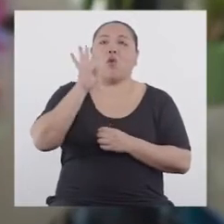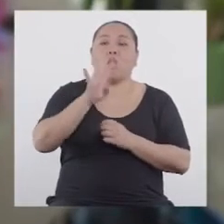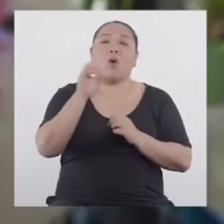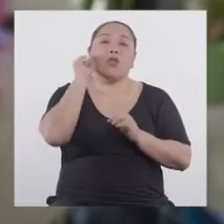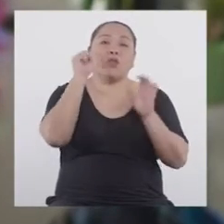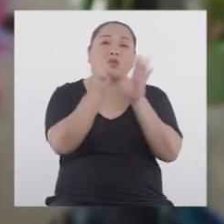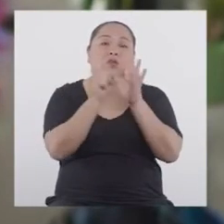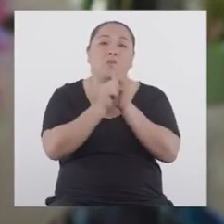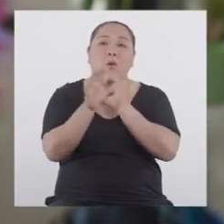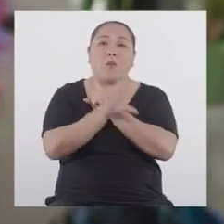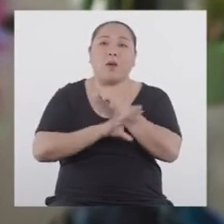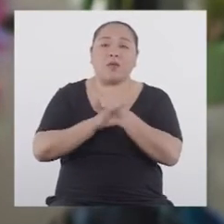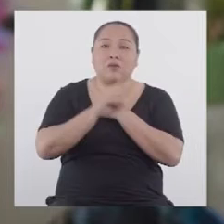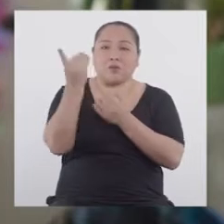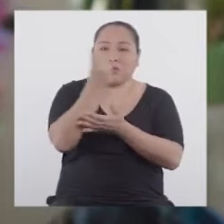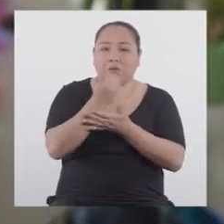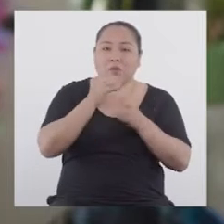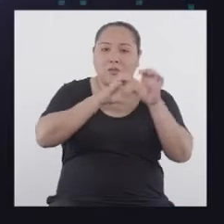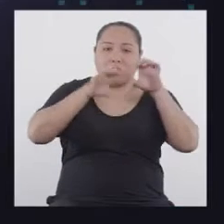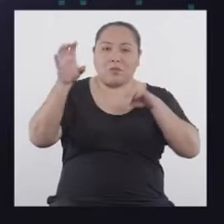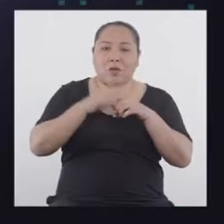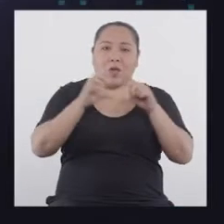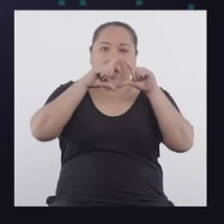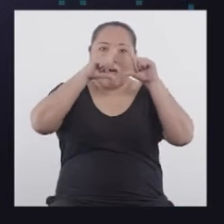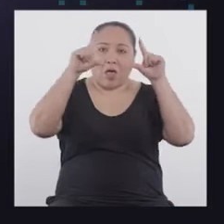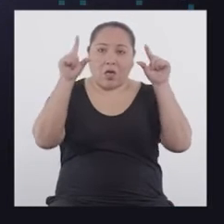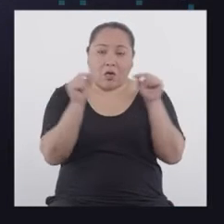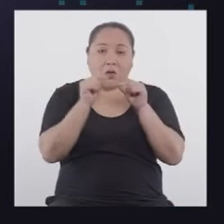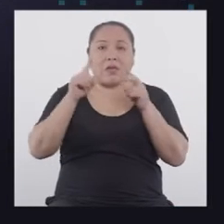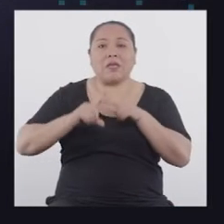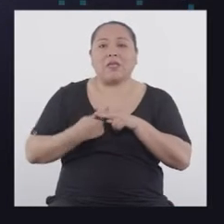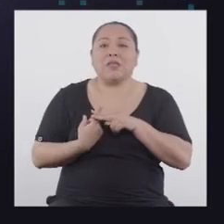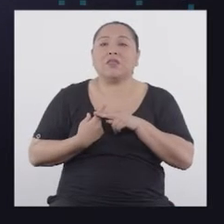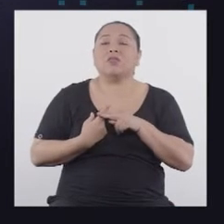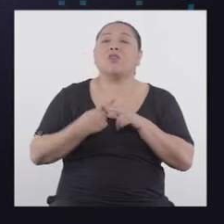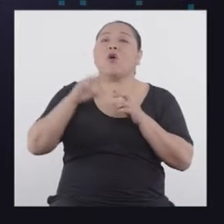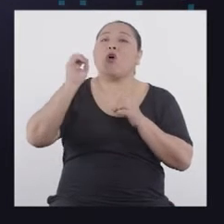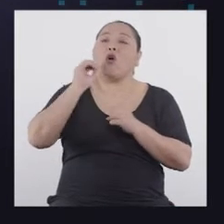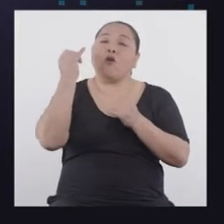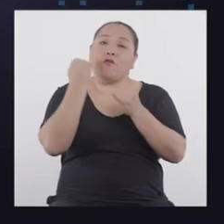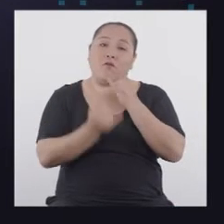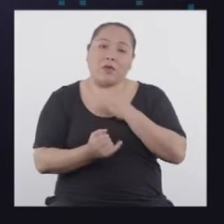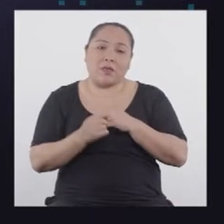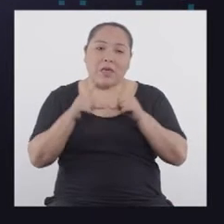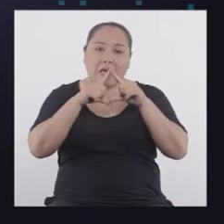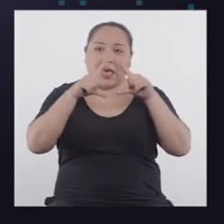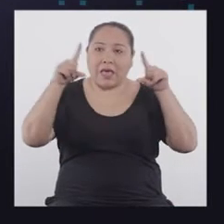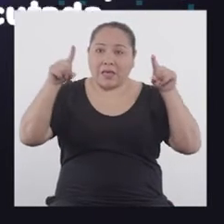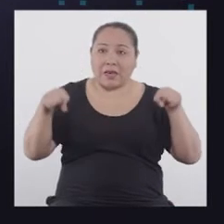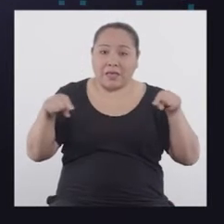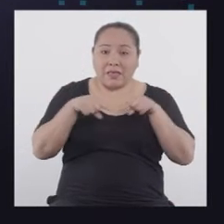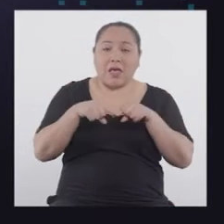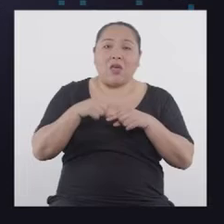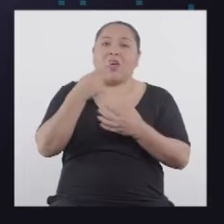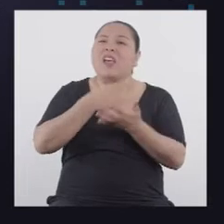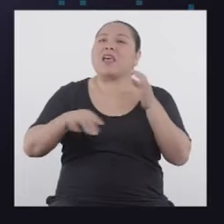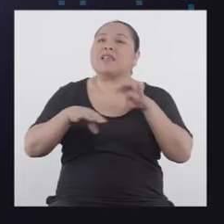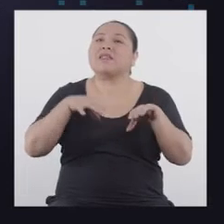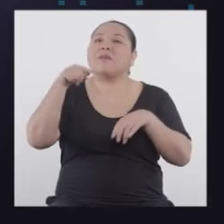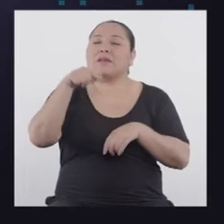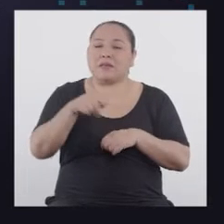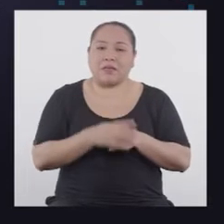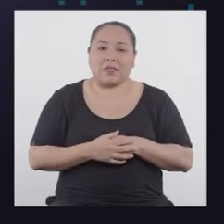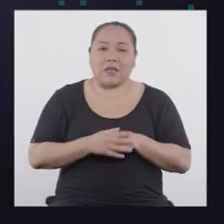símbolos fundamentales para todo diagrama de flujo. El óvalo indica el inicio o fin de un proceso. proceso. El rectángulo, la actividad que debe